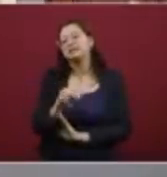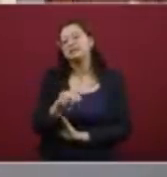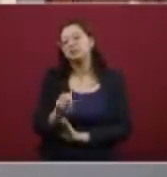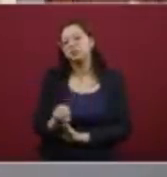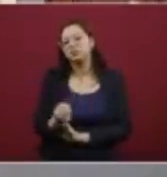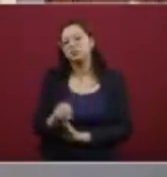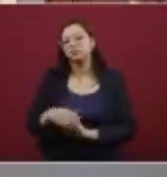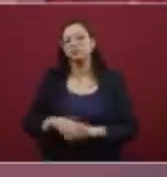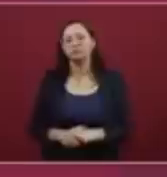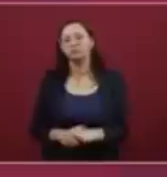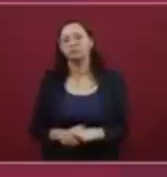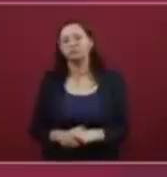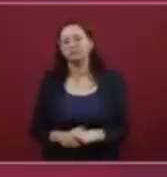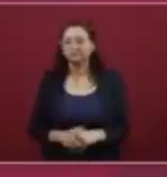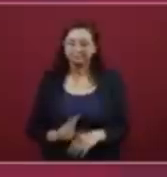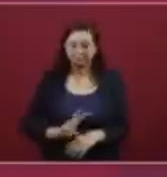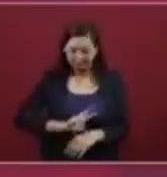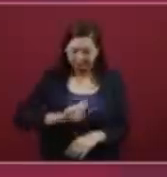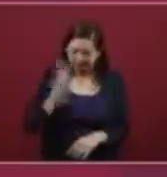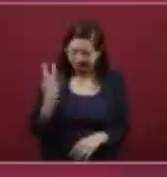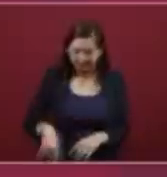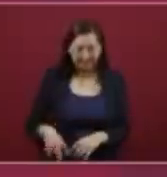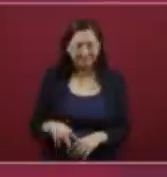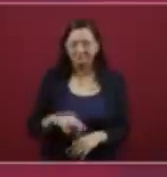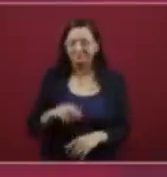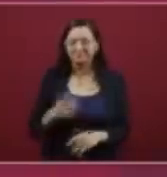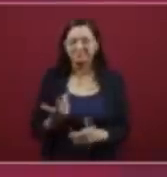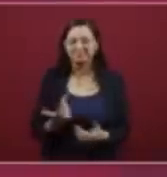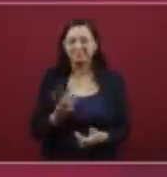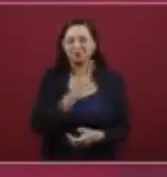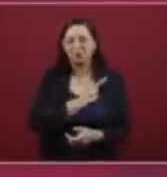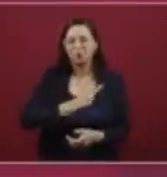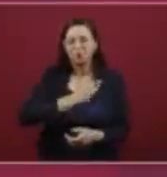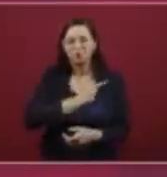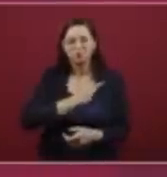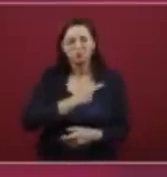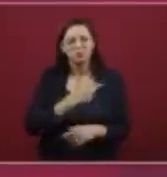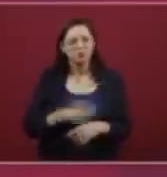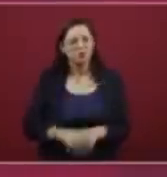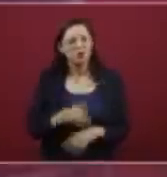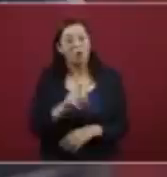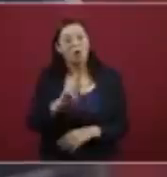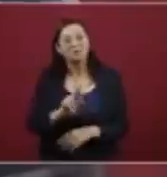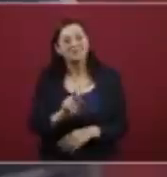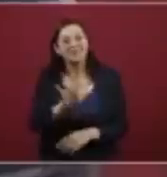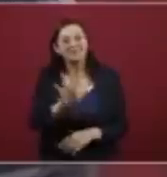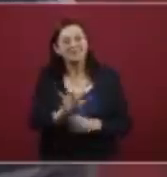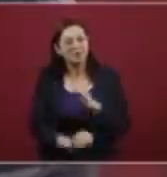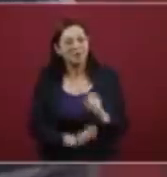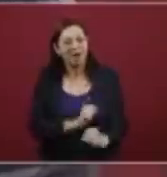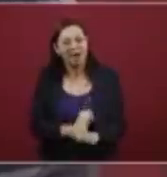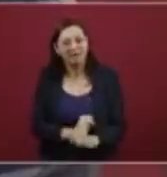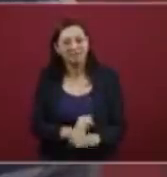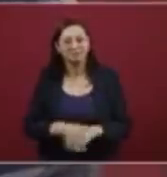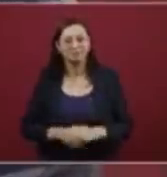que hasta me dio mucho gusto pues decir, tiene 85 años